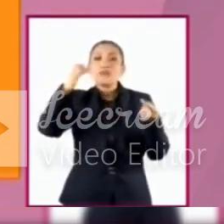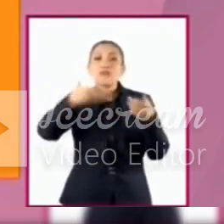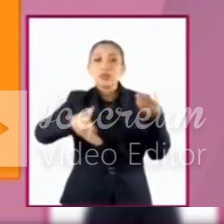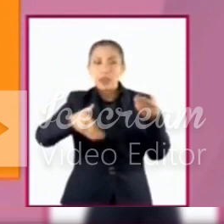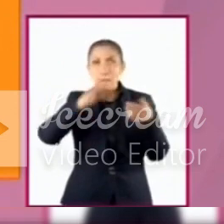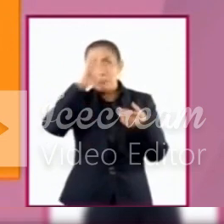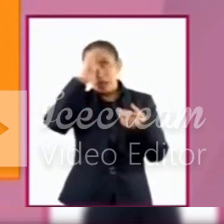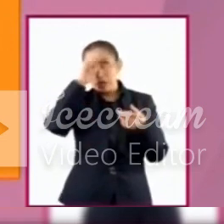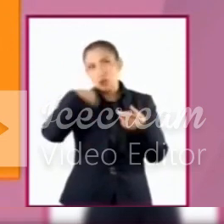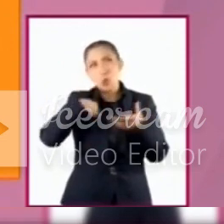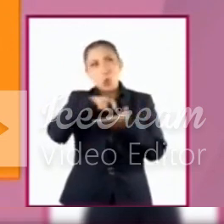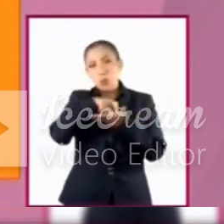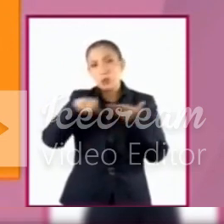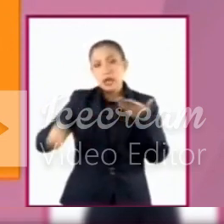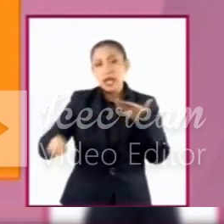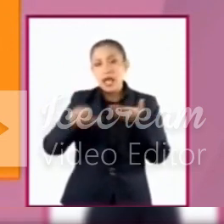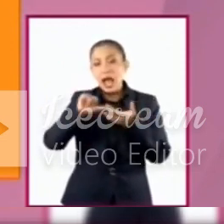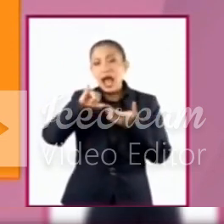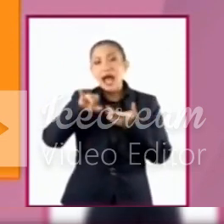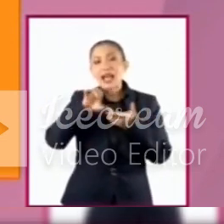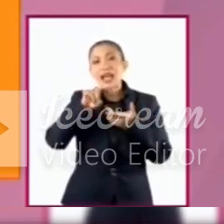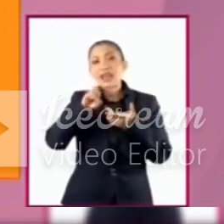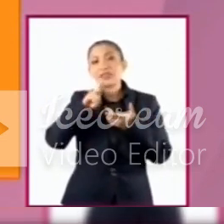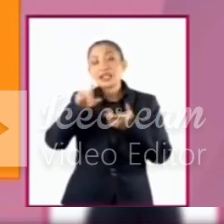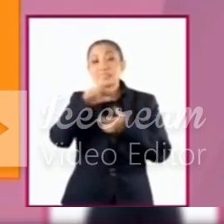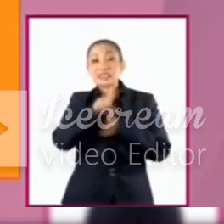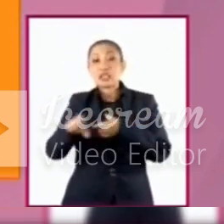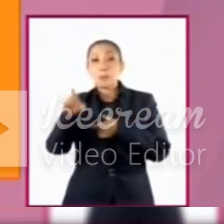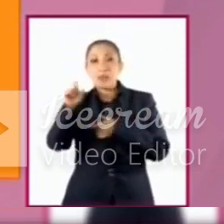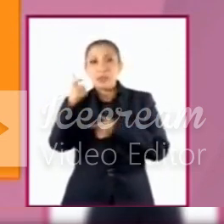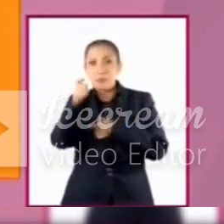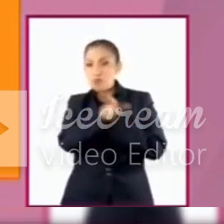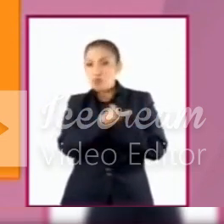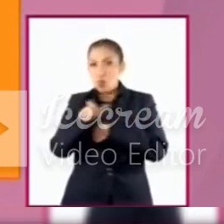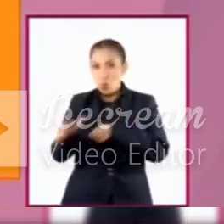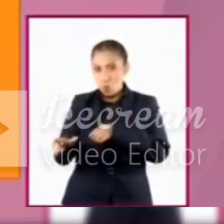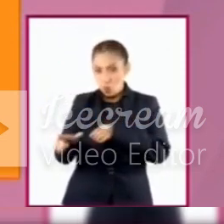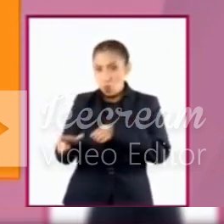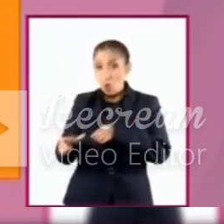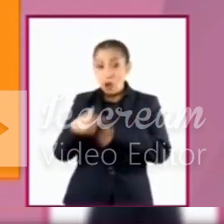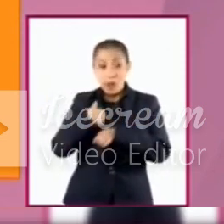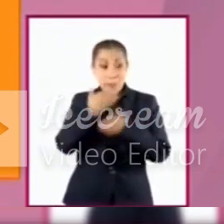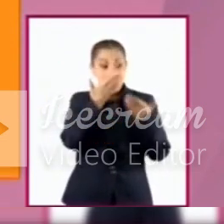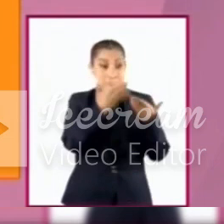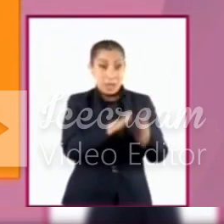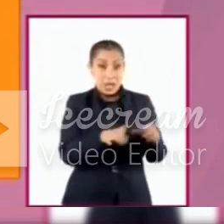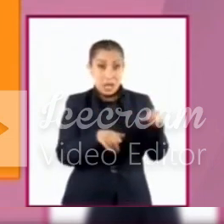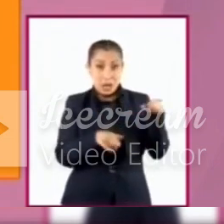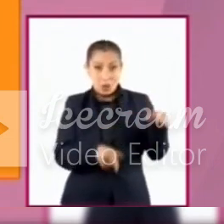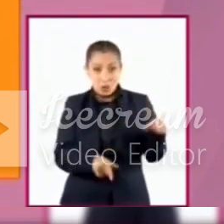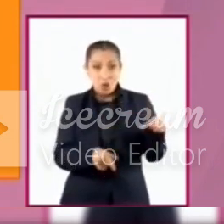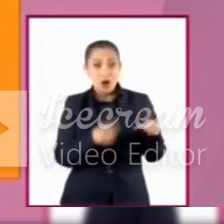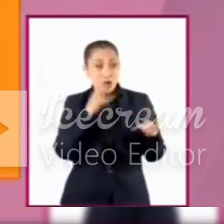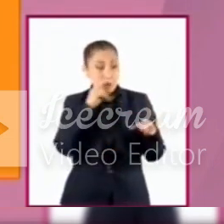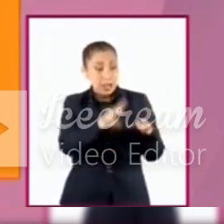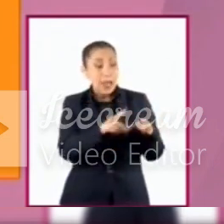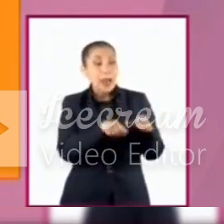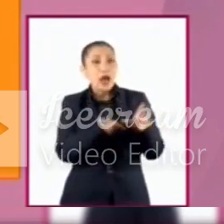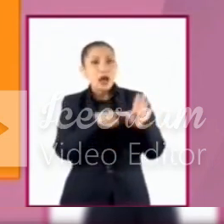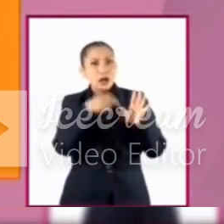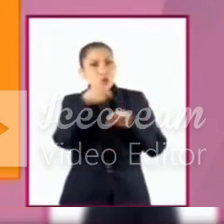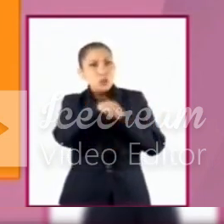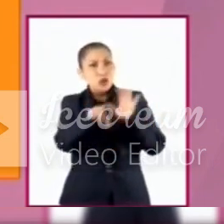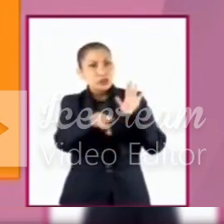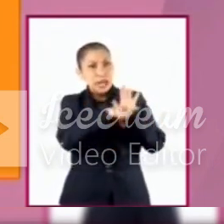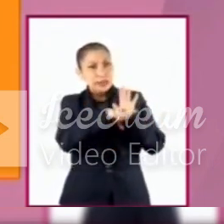ejemplo, pensemos que compramos un ajedrez que cuesta 120 pesos. en nuestra cuenta bancaria aparecerán